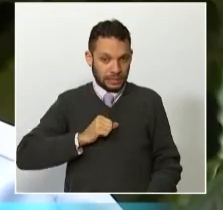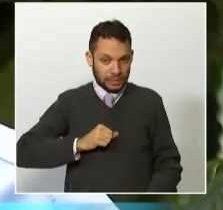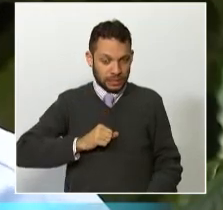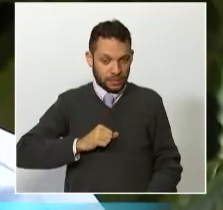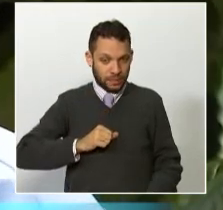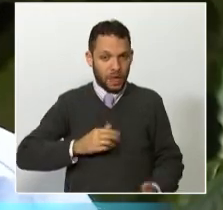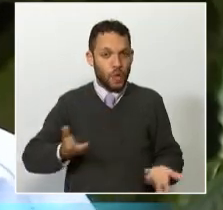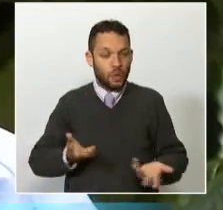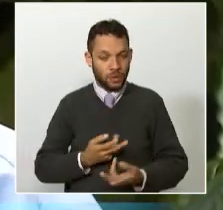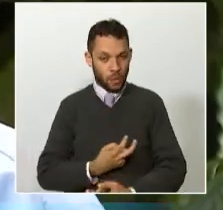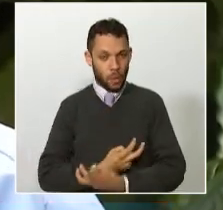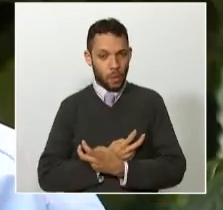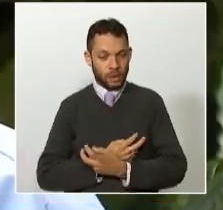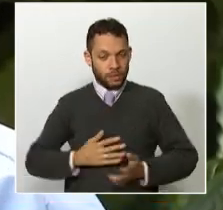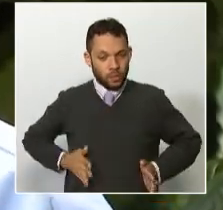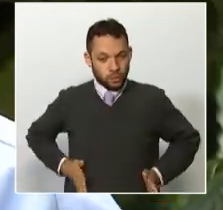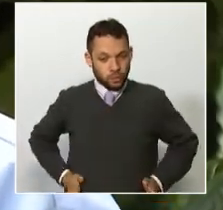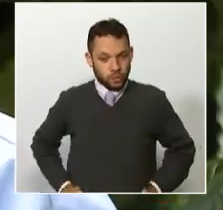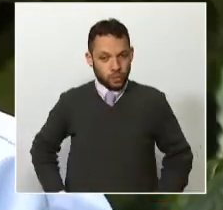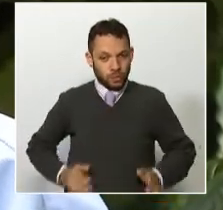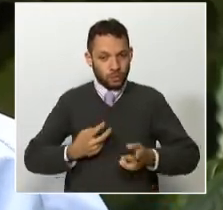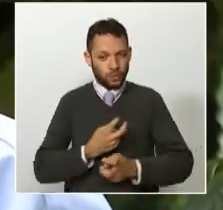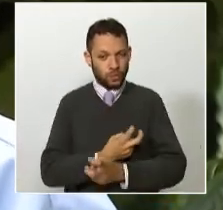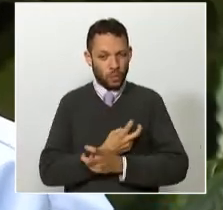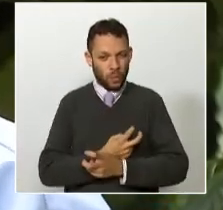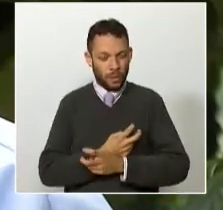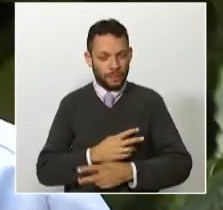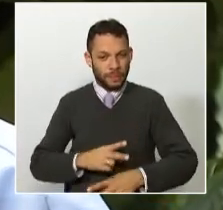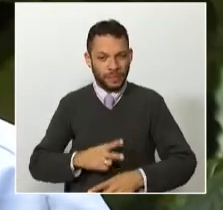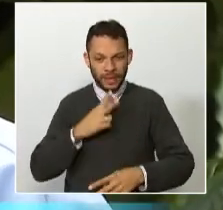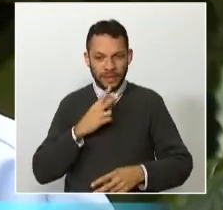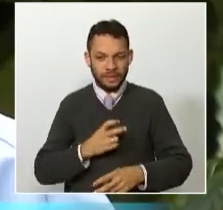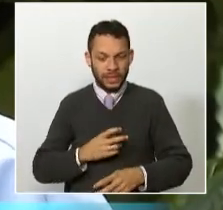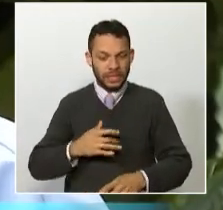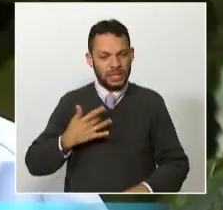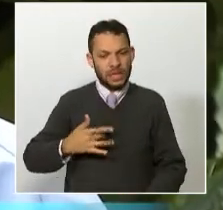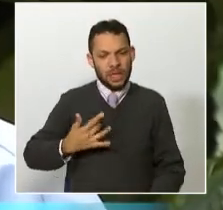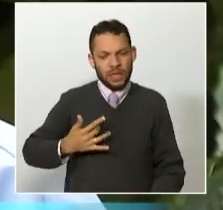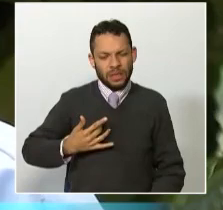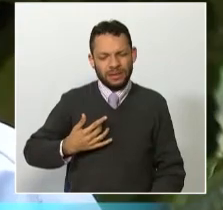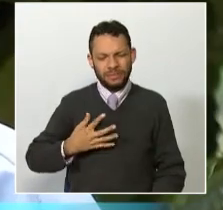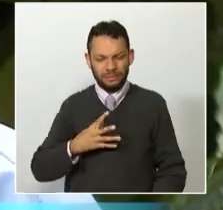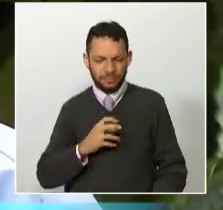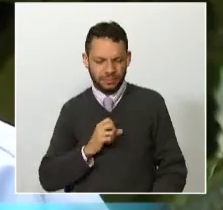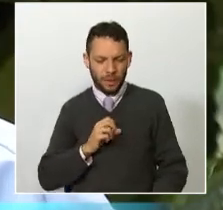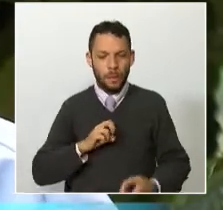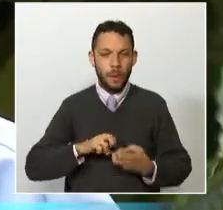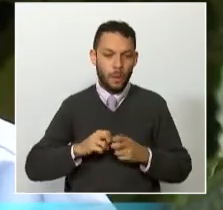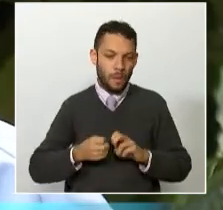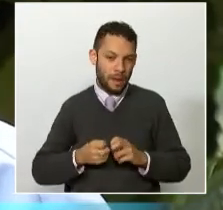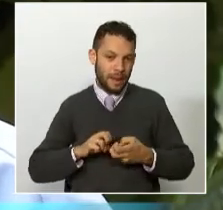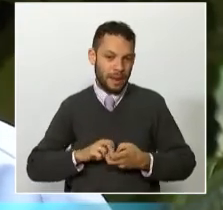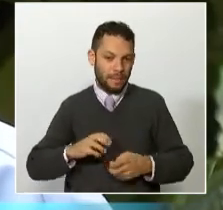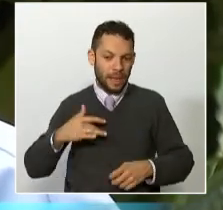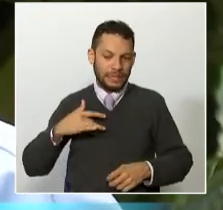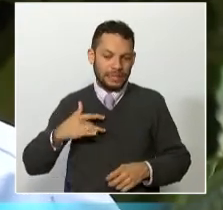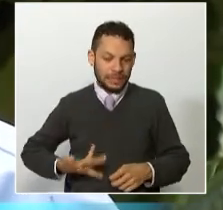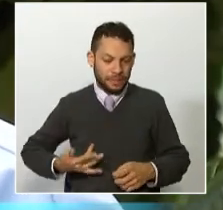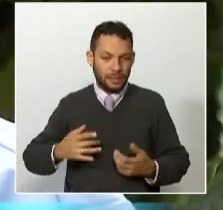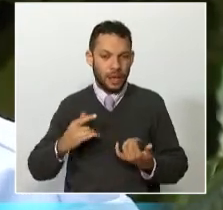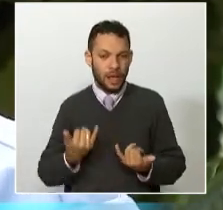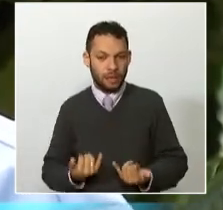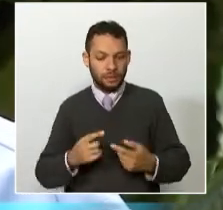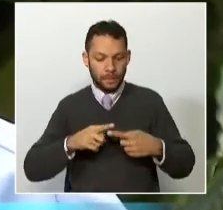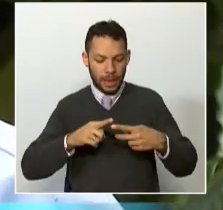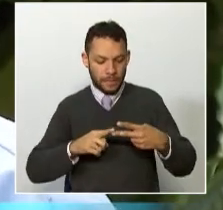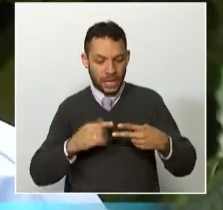nivel pélvico. Y esa cirugía tuvo pues en su parte emocional una implicación grande. Entonces están implicados ya